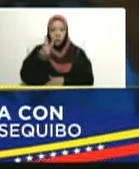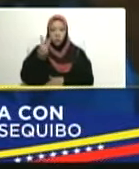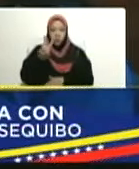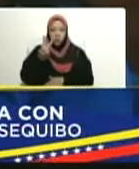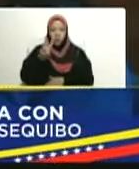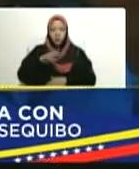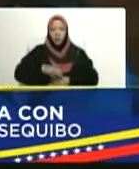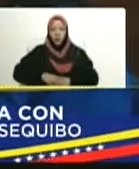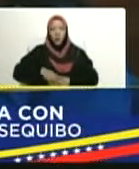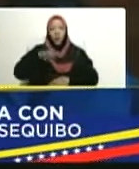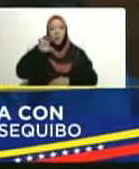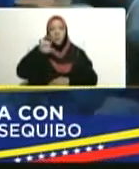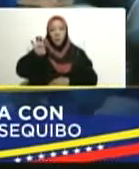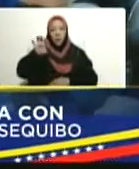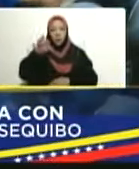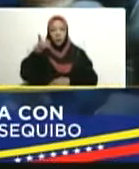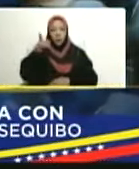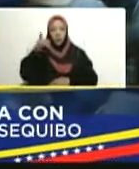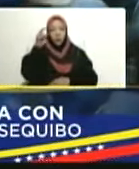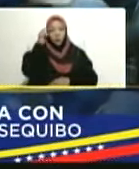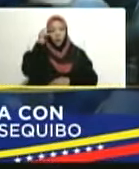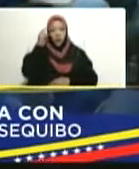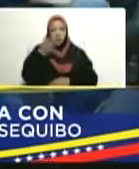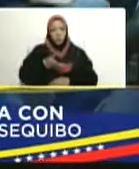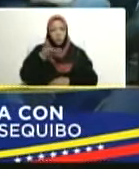cita con la patria.